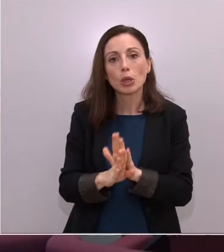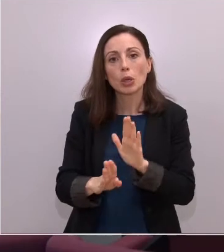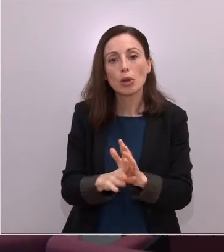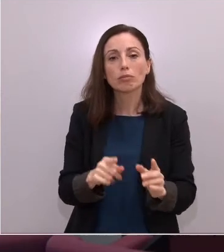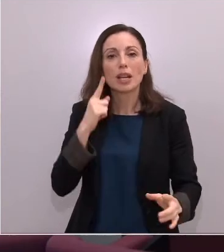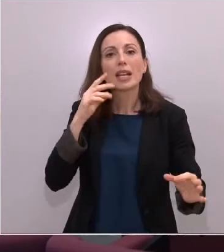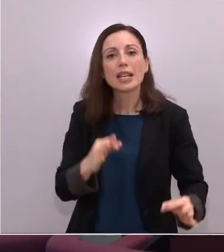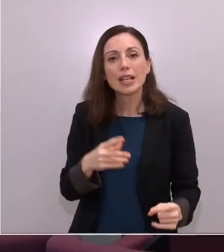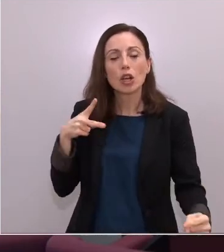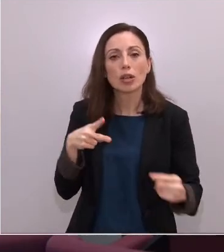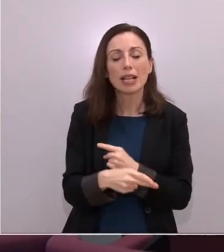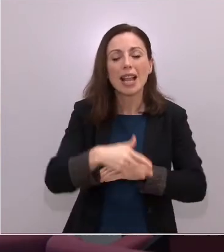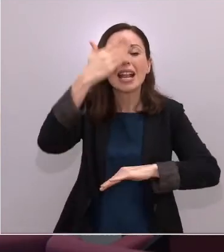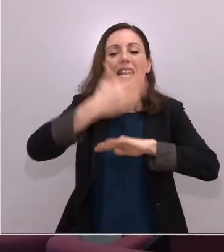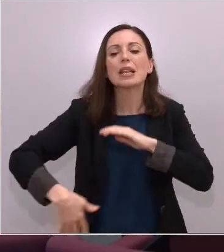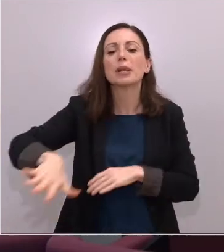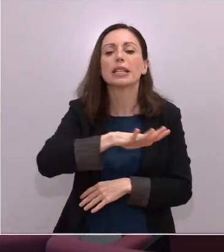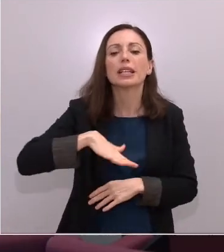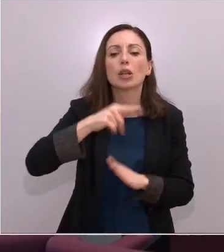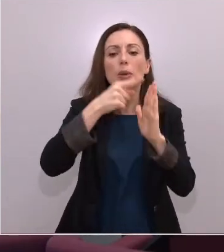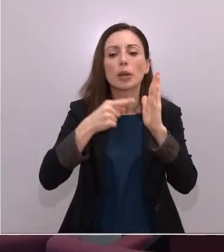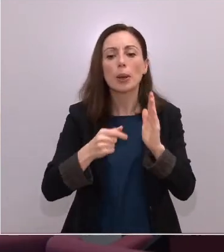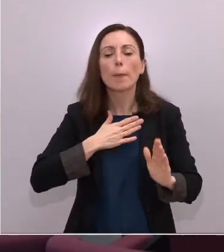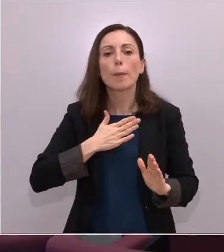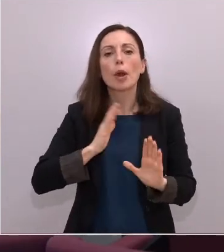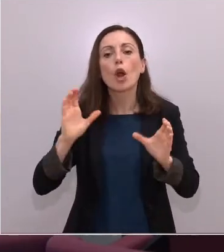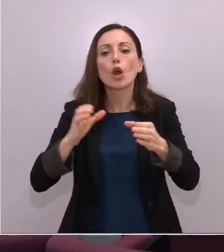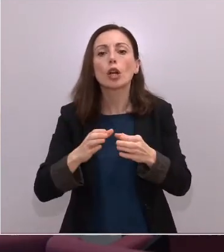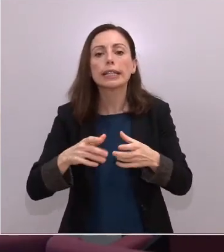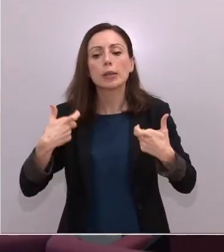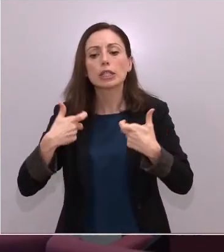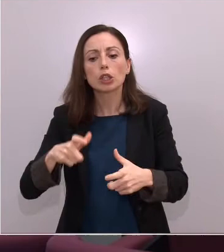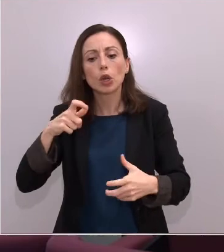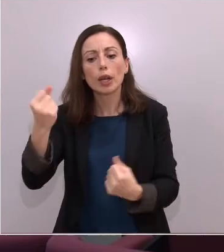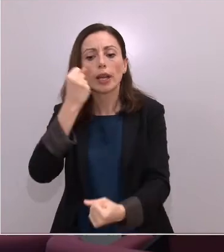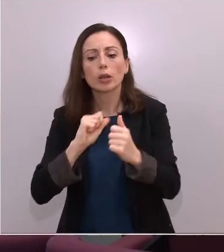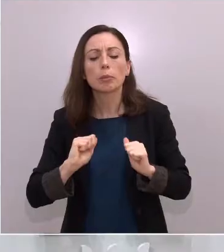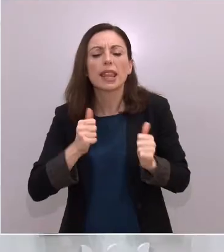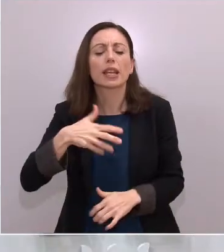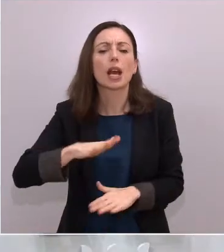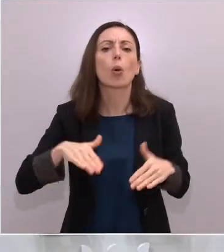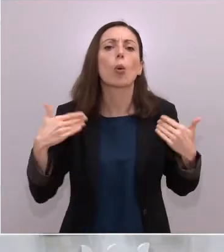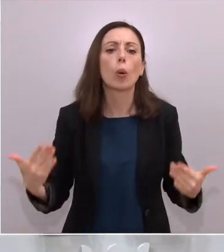riesgos? ¿Dónde pondría los límites para iniciar su propia desescalada y con qué colectivos y sectores económicos comenzaría?